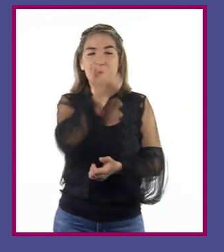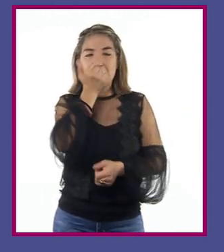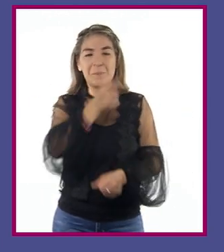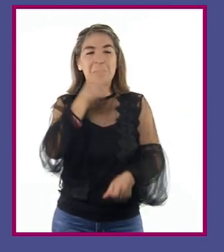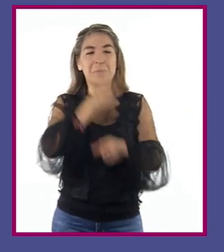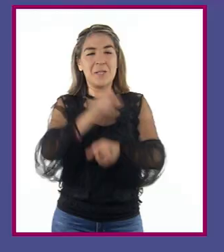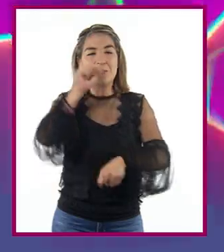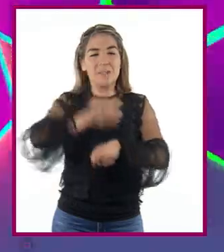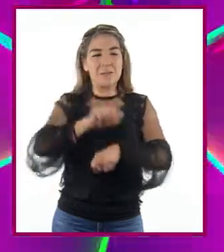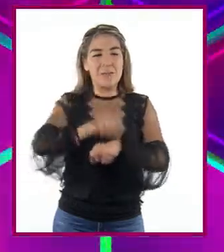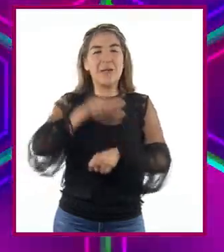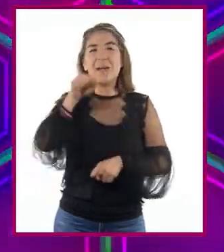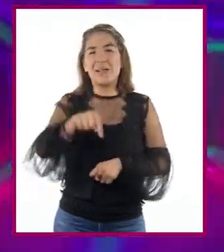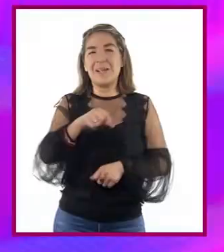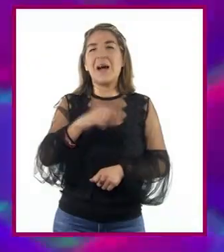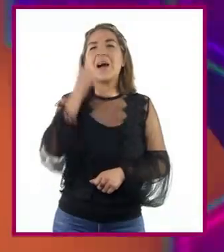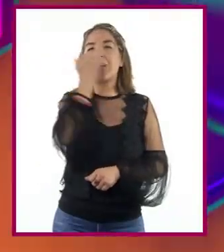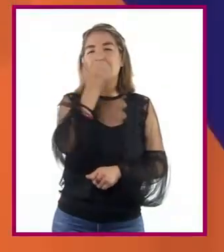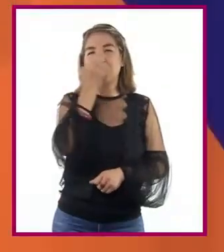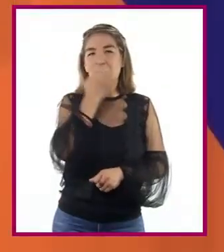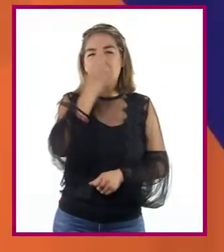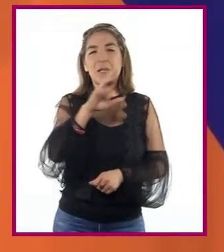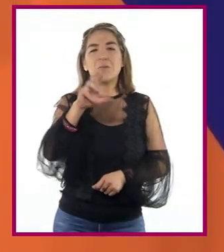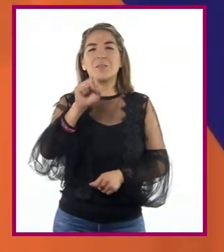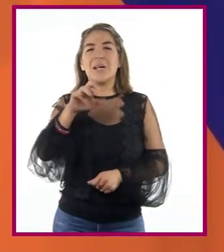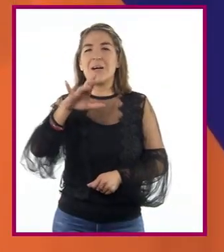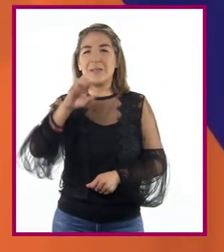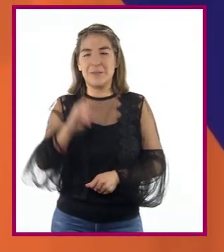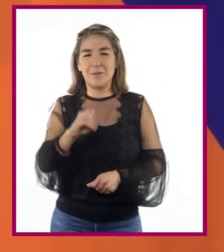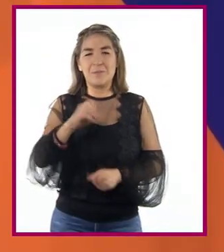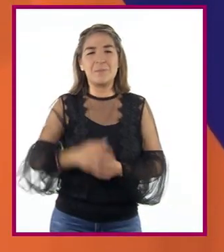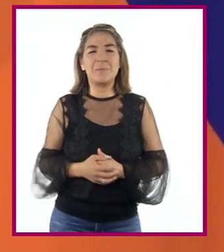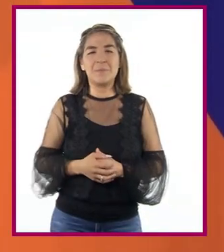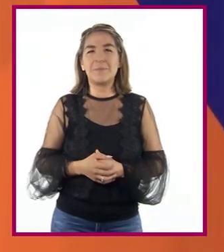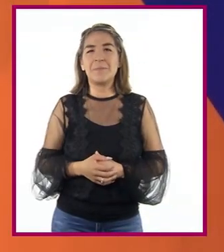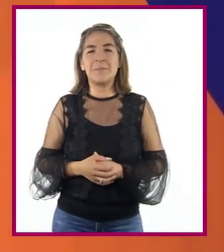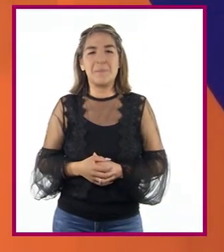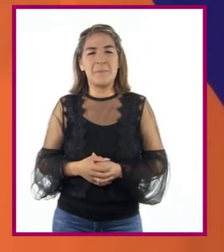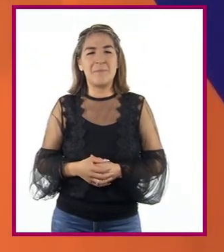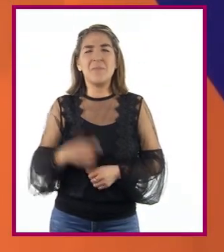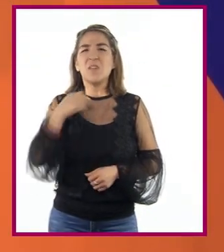Rosario Castellanos. Profesora,